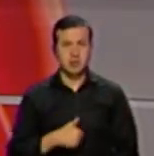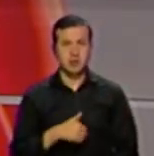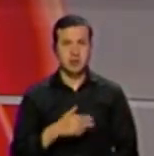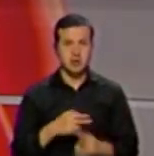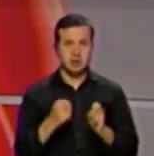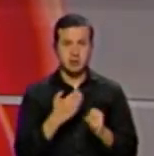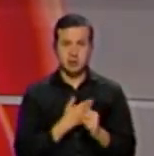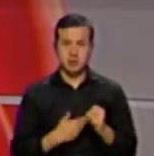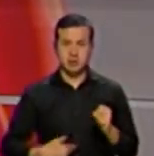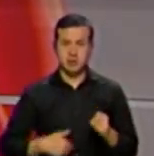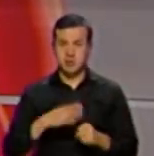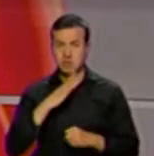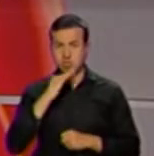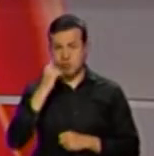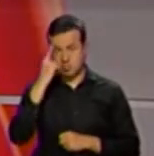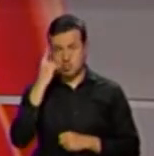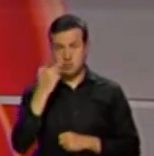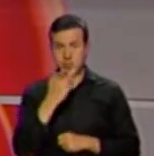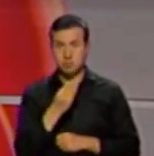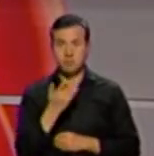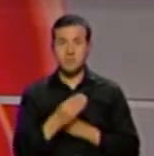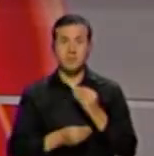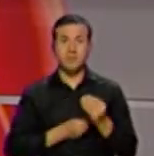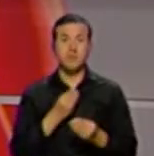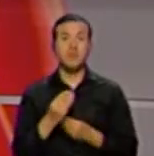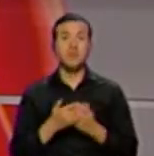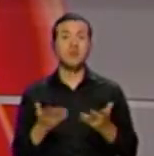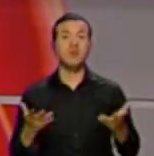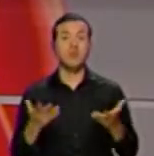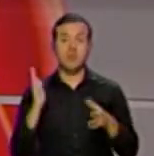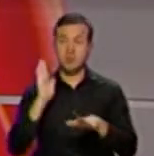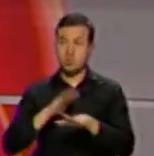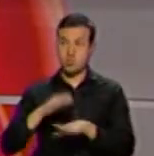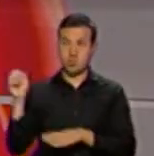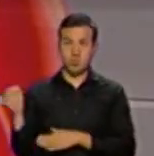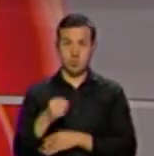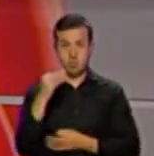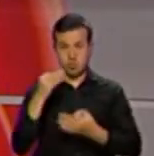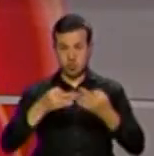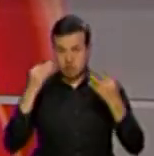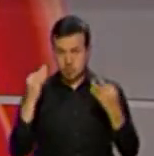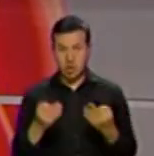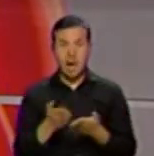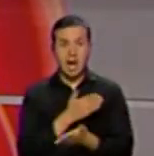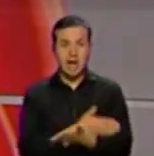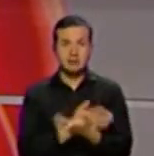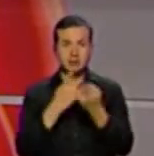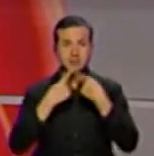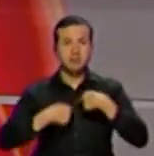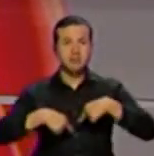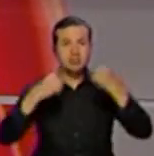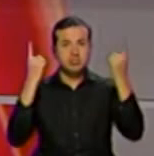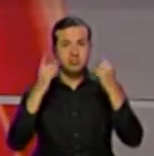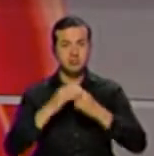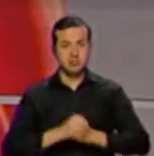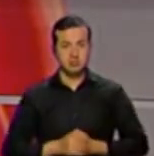el expresidente Rafael Correa, iba a ser llamado a juicio en este caso.